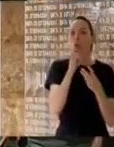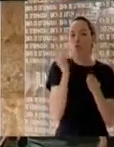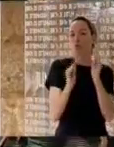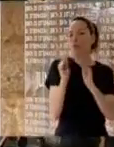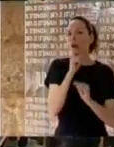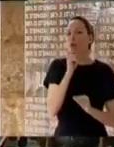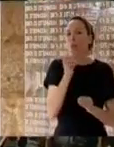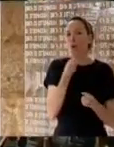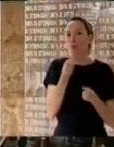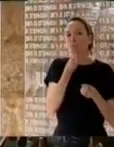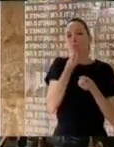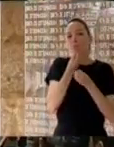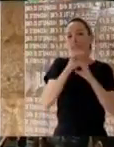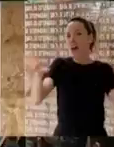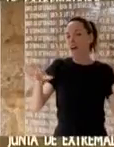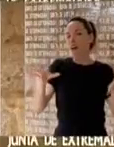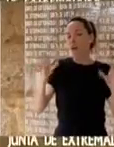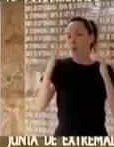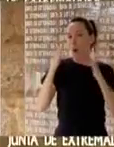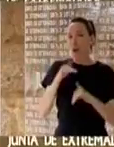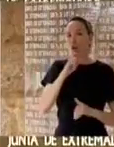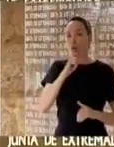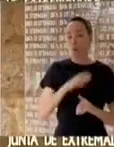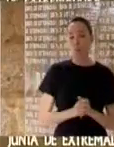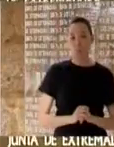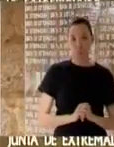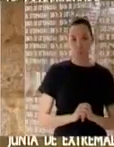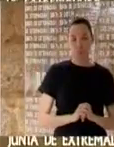ocurriendo? Bueno, primero, yo lo pondría todo en condicionar.